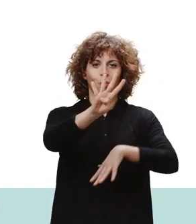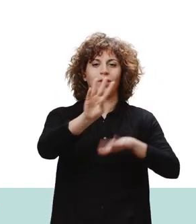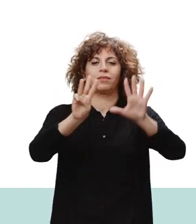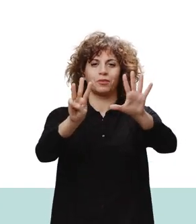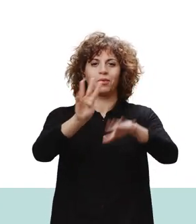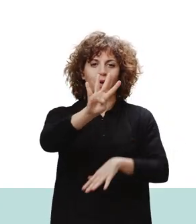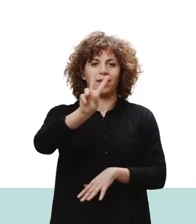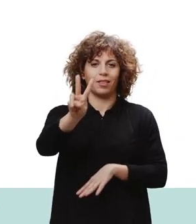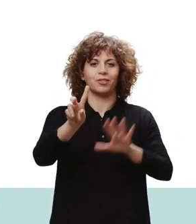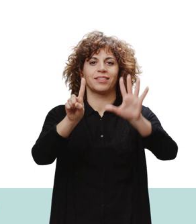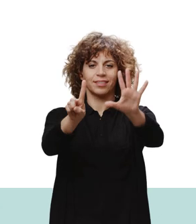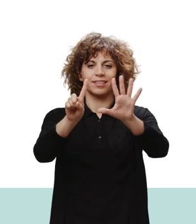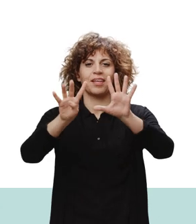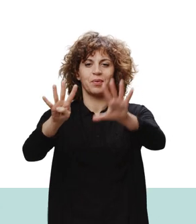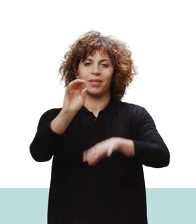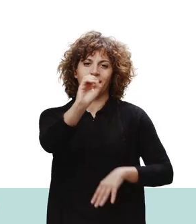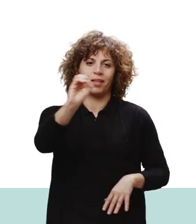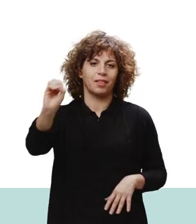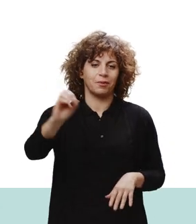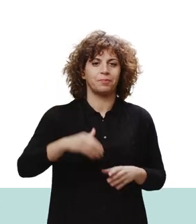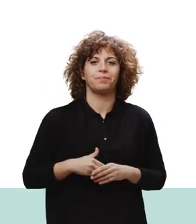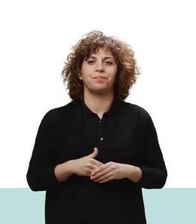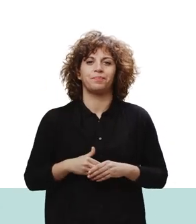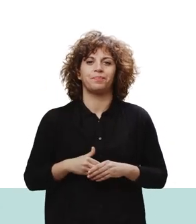laguntzaproduktuak.nafarroa.eus webgunean edo